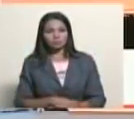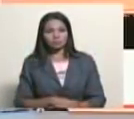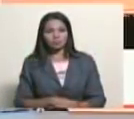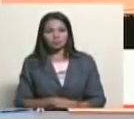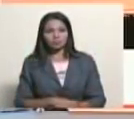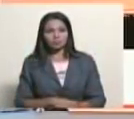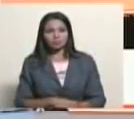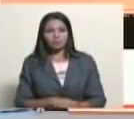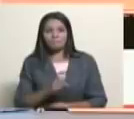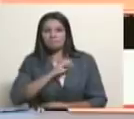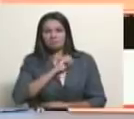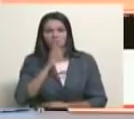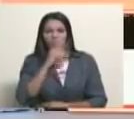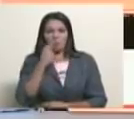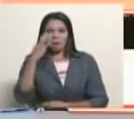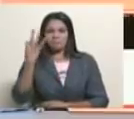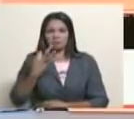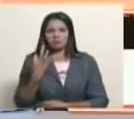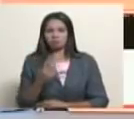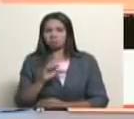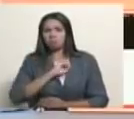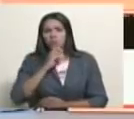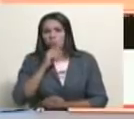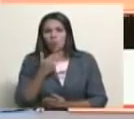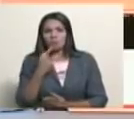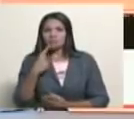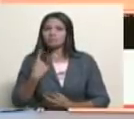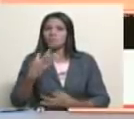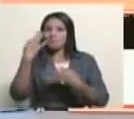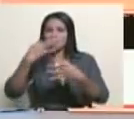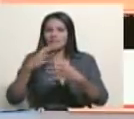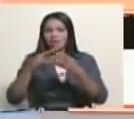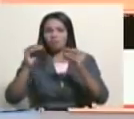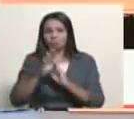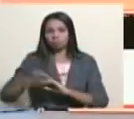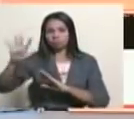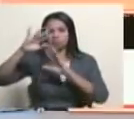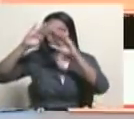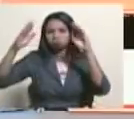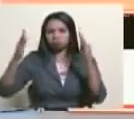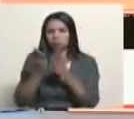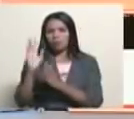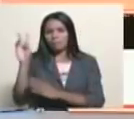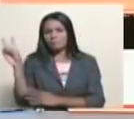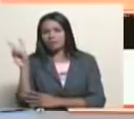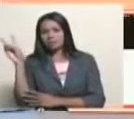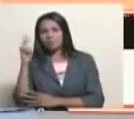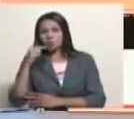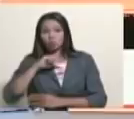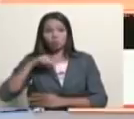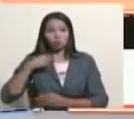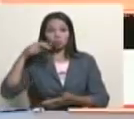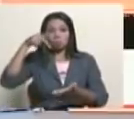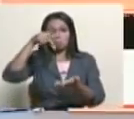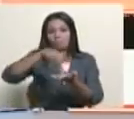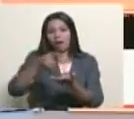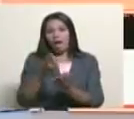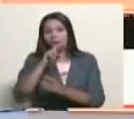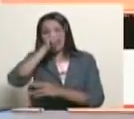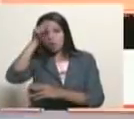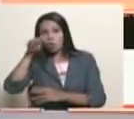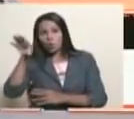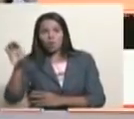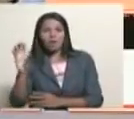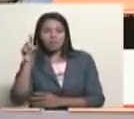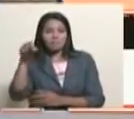No le tenemos miedo a la verdad y le decimos la verdad a todo el pueblo. Estamos en Noruega